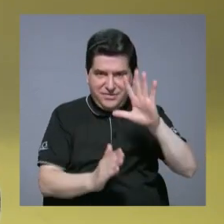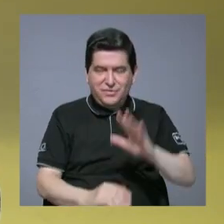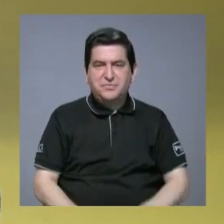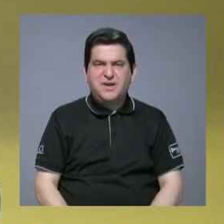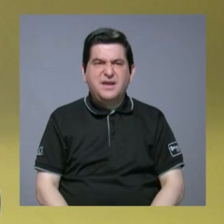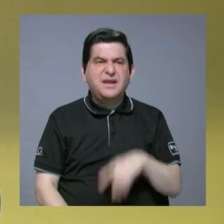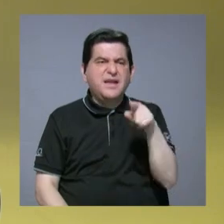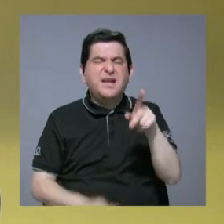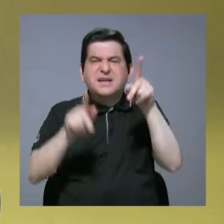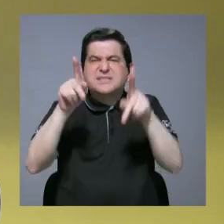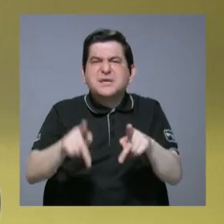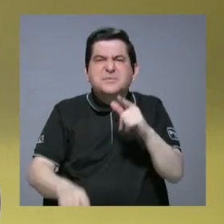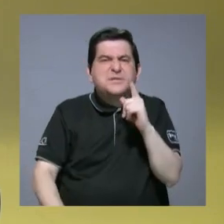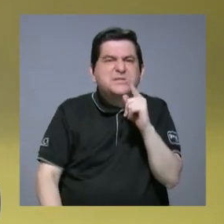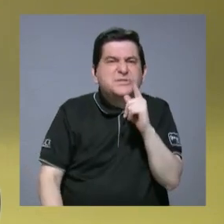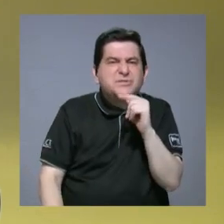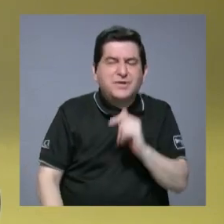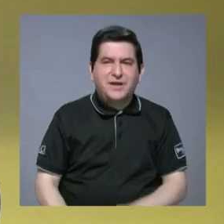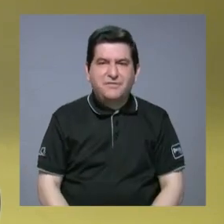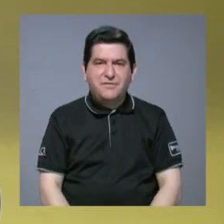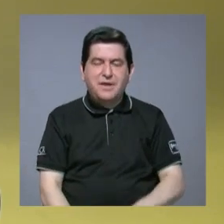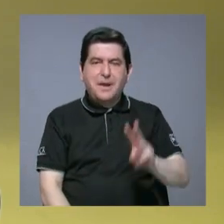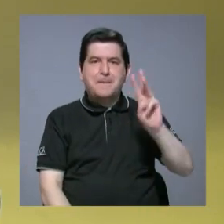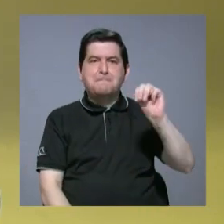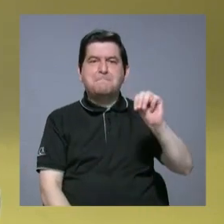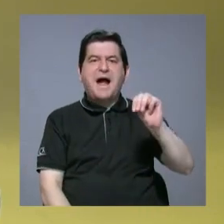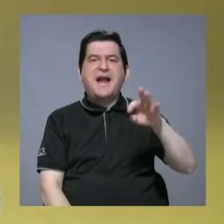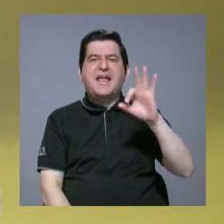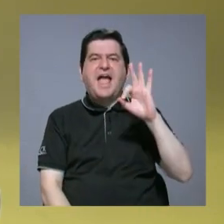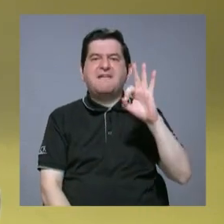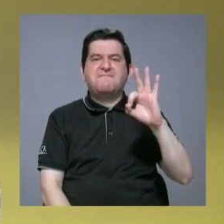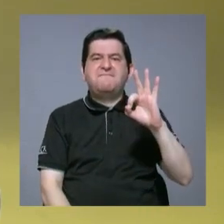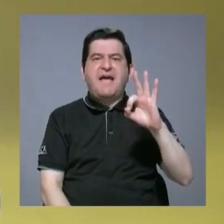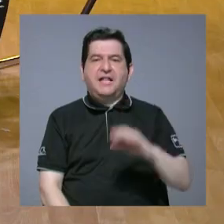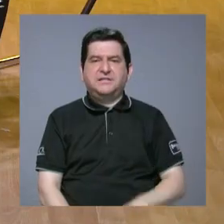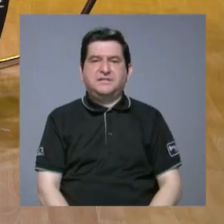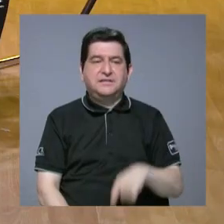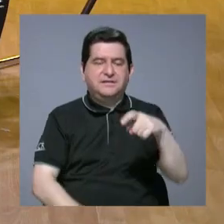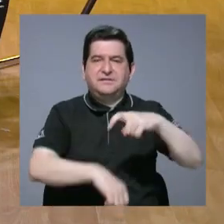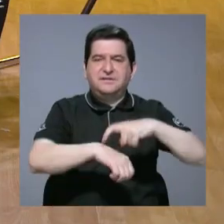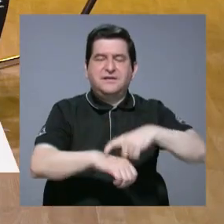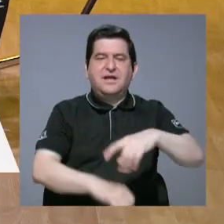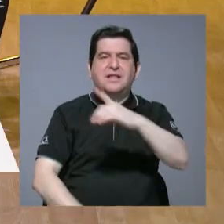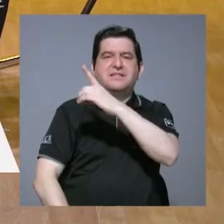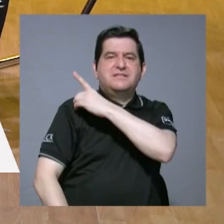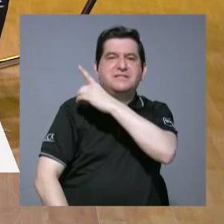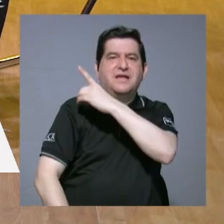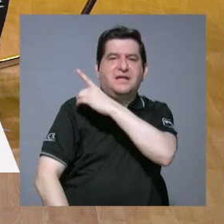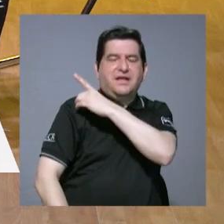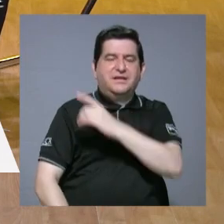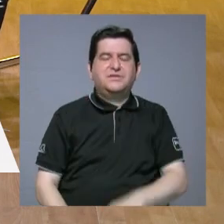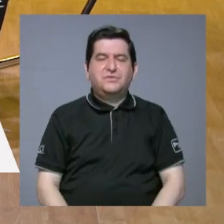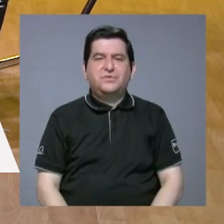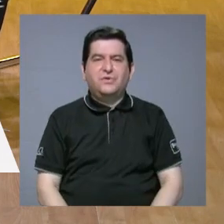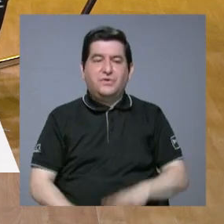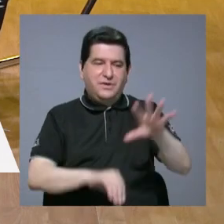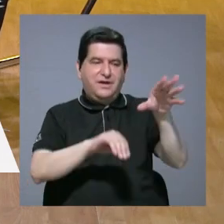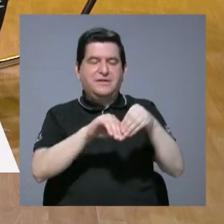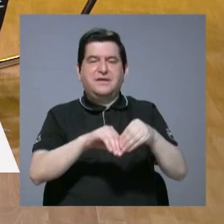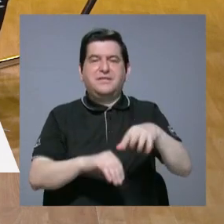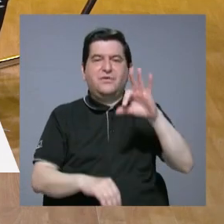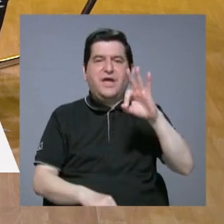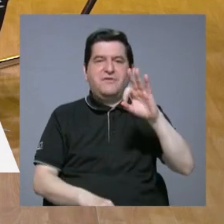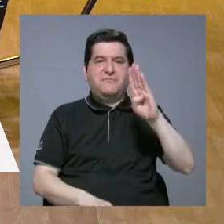había sido Mark Felt, quien en esa época era director asociado del FBI.